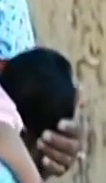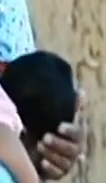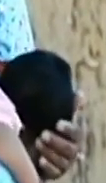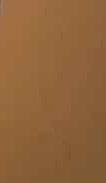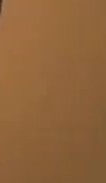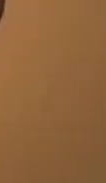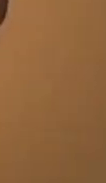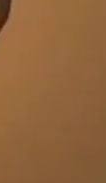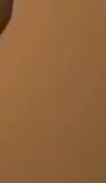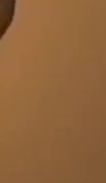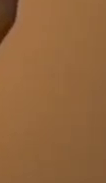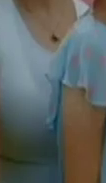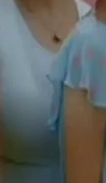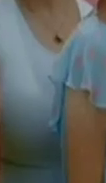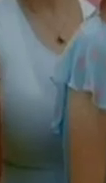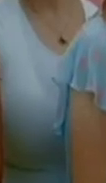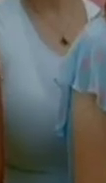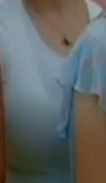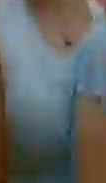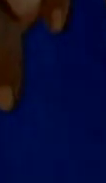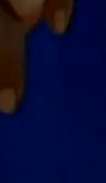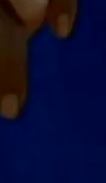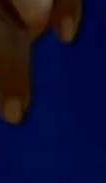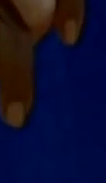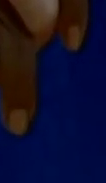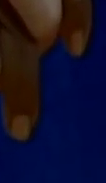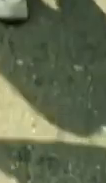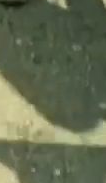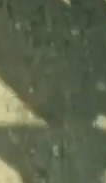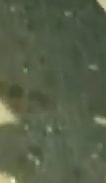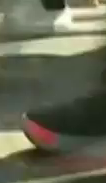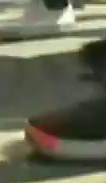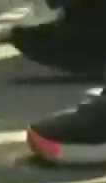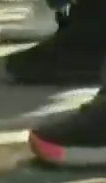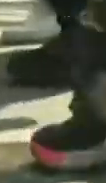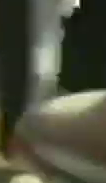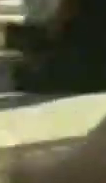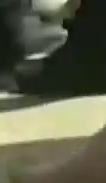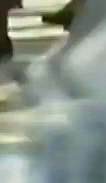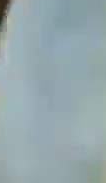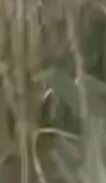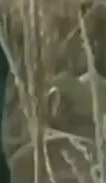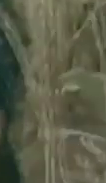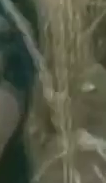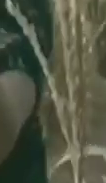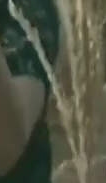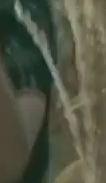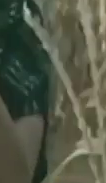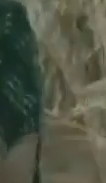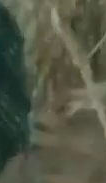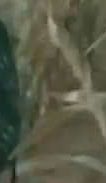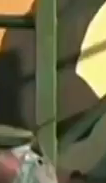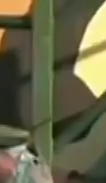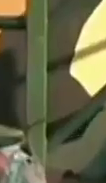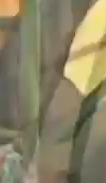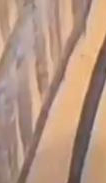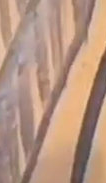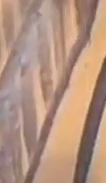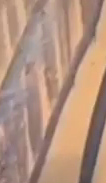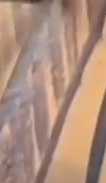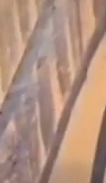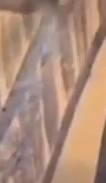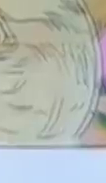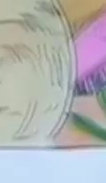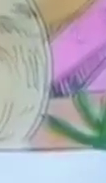Y es que toda Venezuela es así. Nos organizamos, nos movilizamos y salimos a cambiarlo todo, a poner